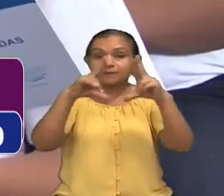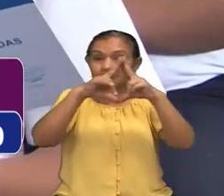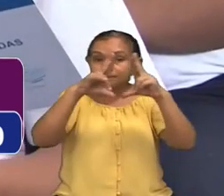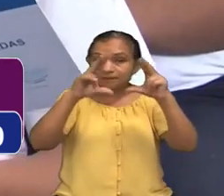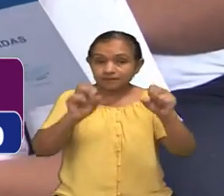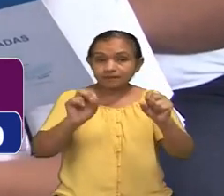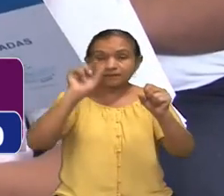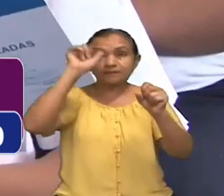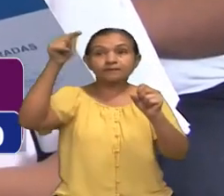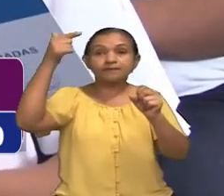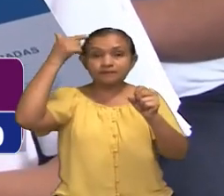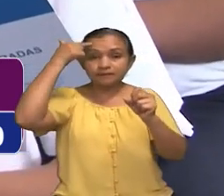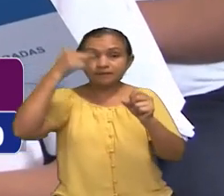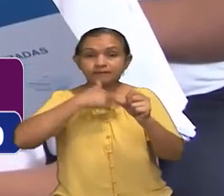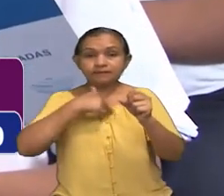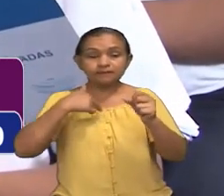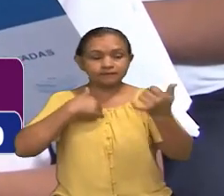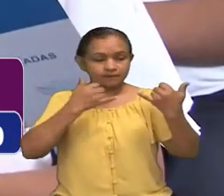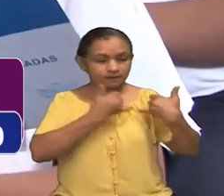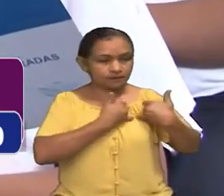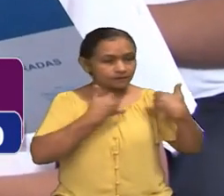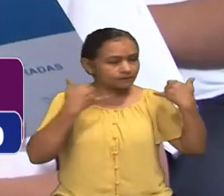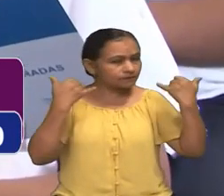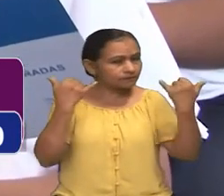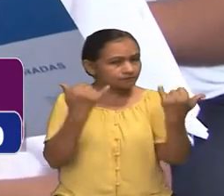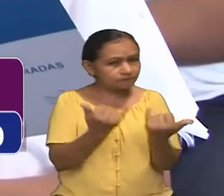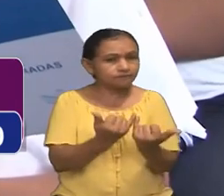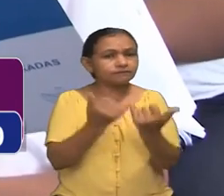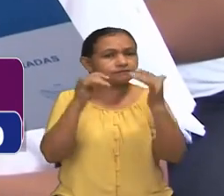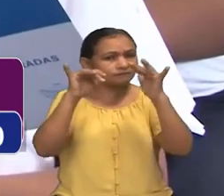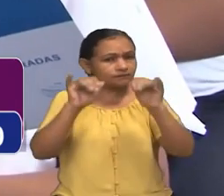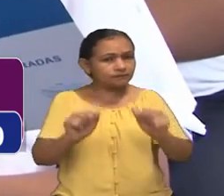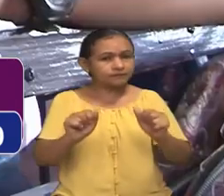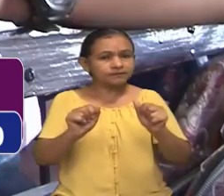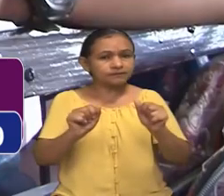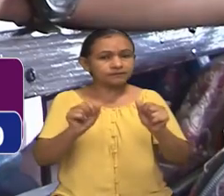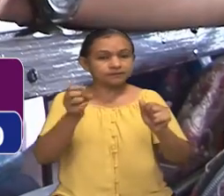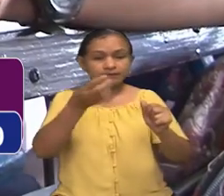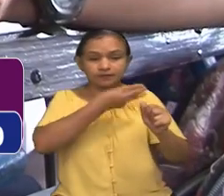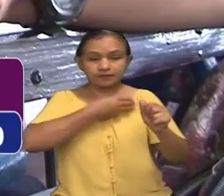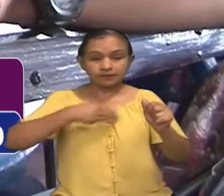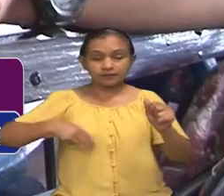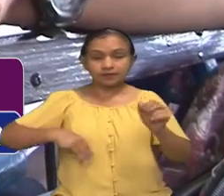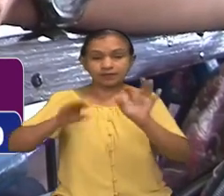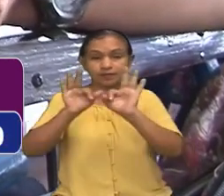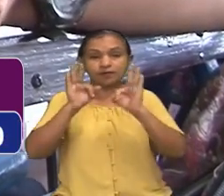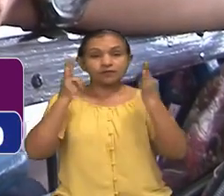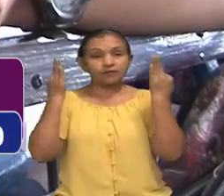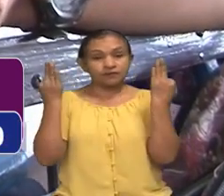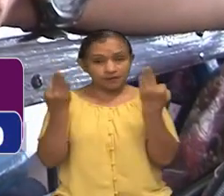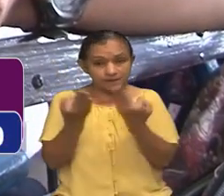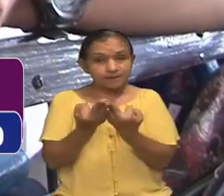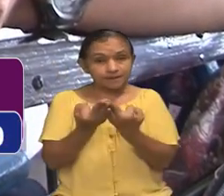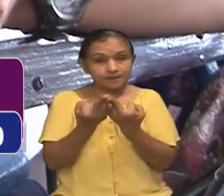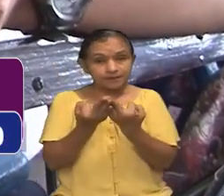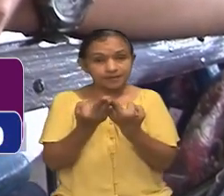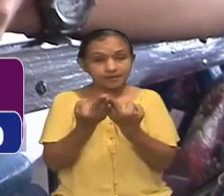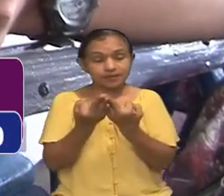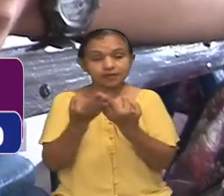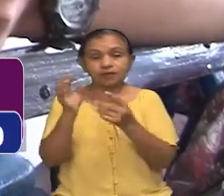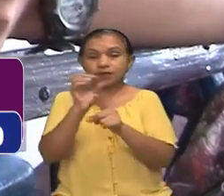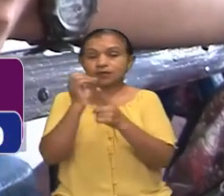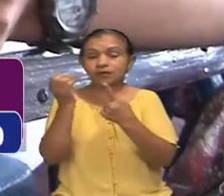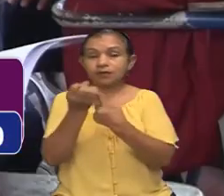nuestro gobierno ha creado toda una institucionalidad, en este caso el Ministerio de la Familia, es uno de los órganos